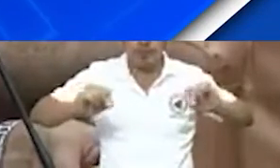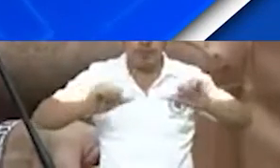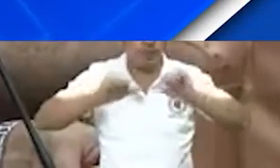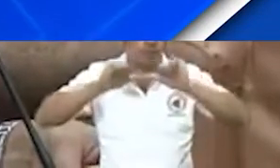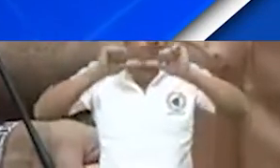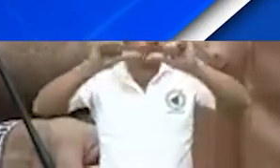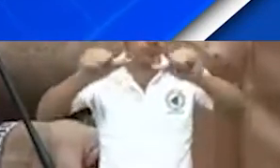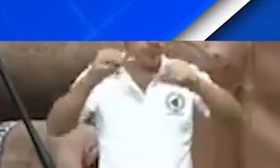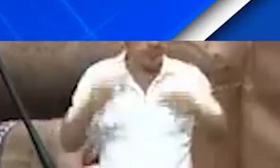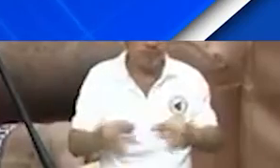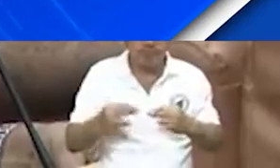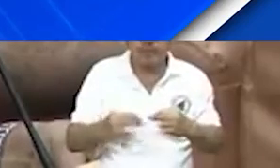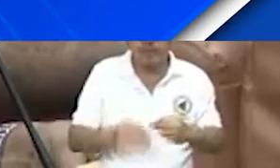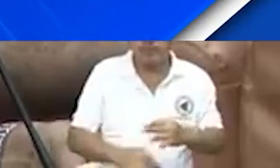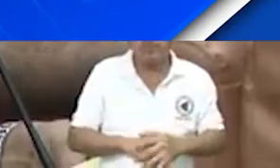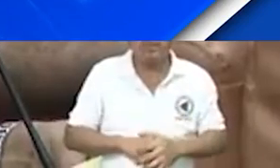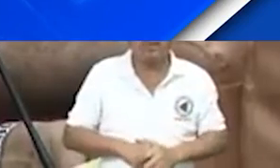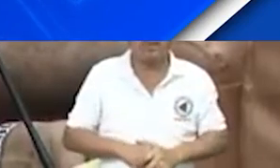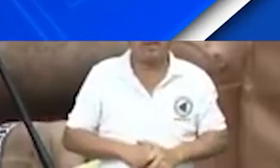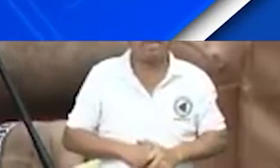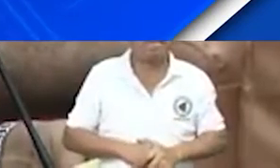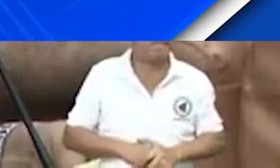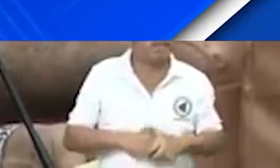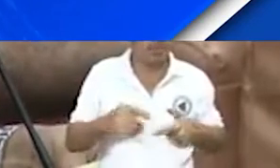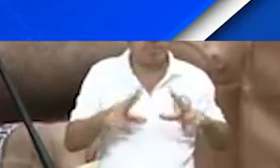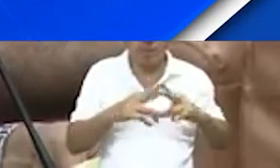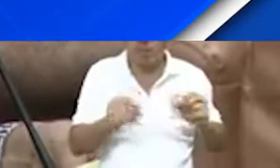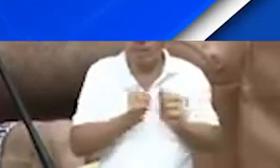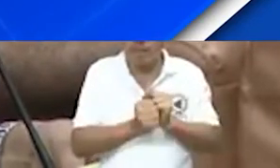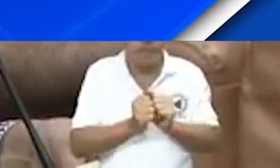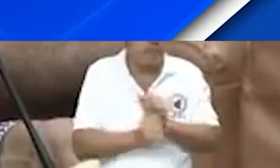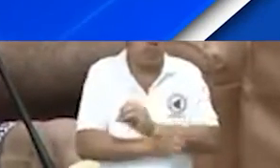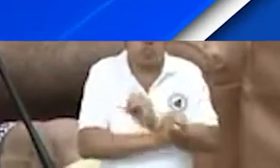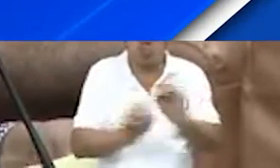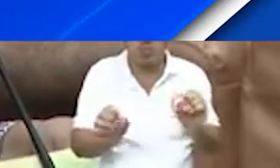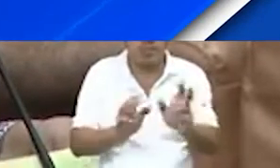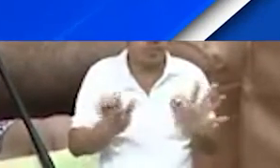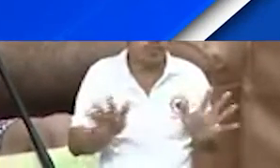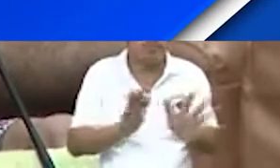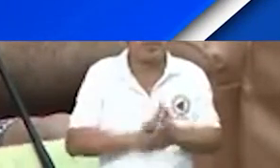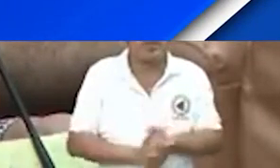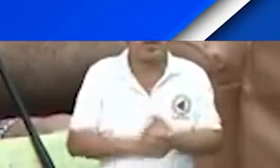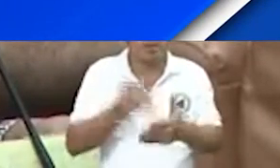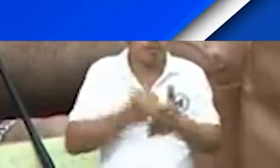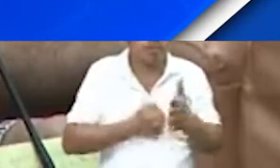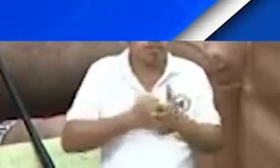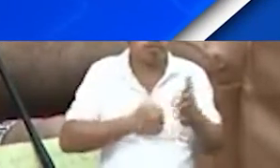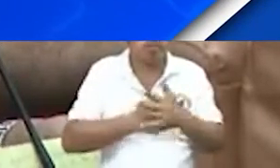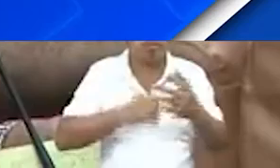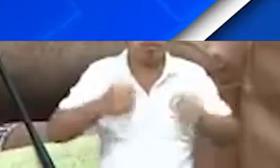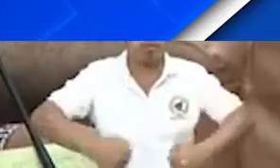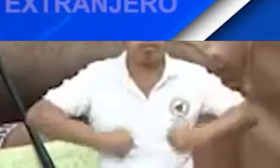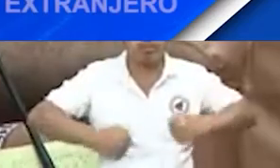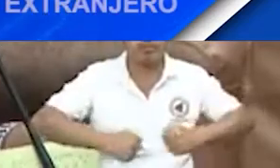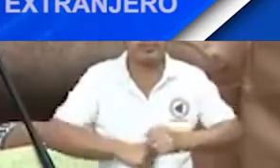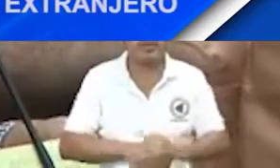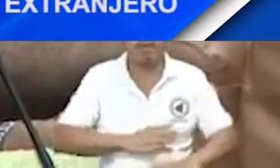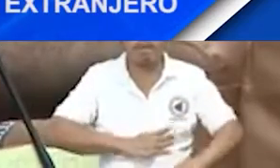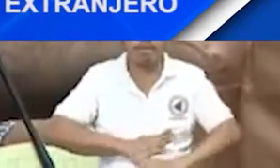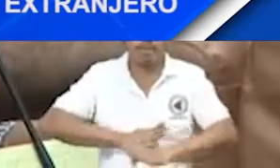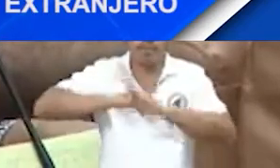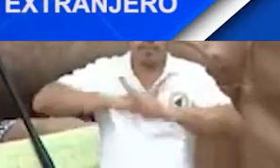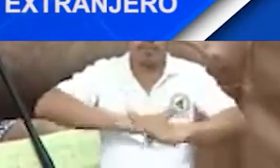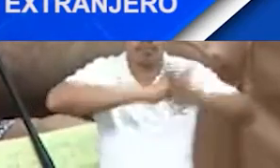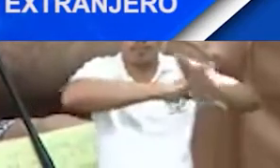siga siendo el país más seguro de la región, luchando y fortaleciendo el muro